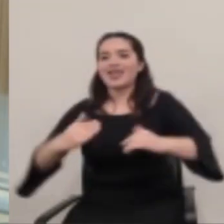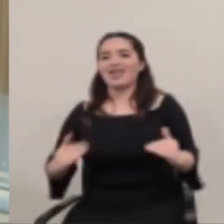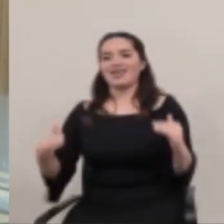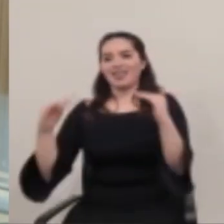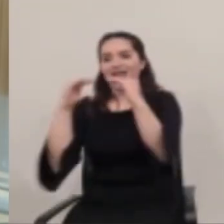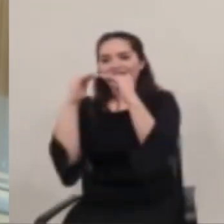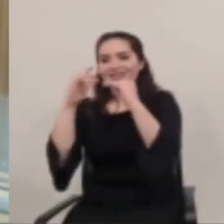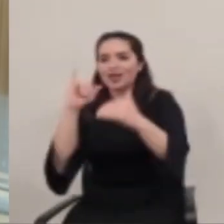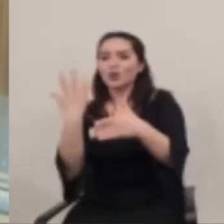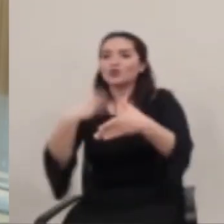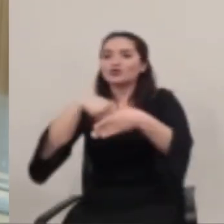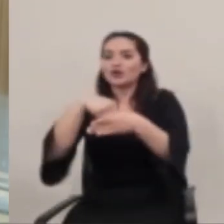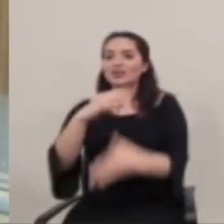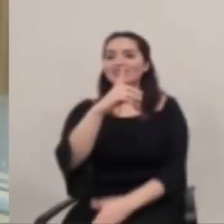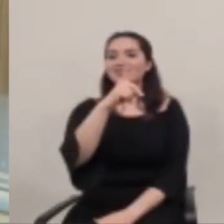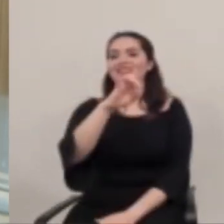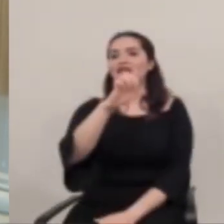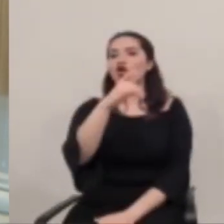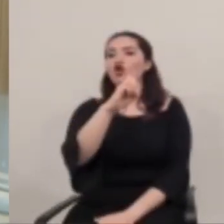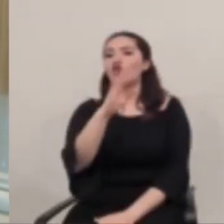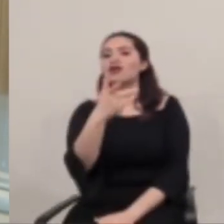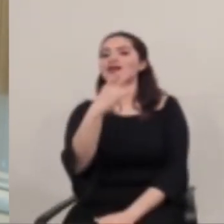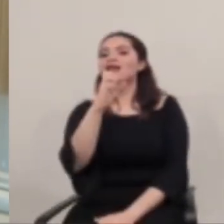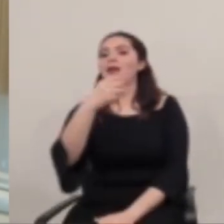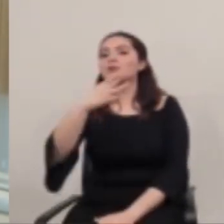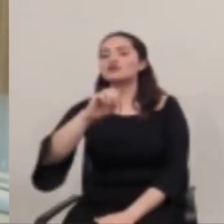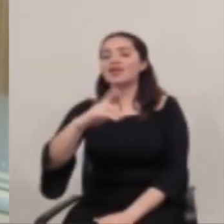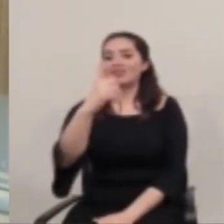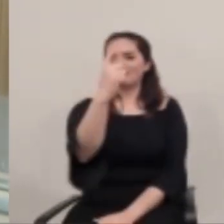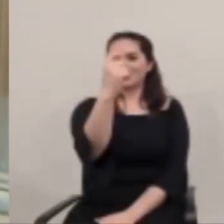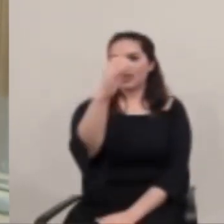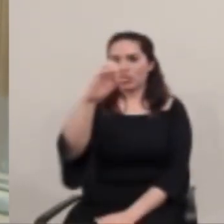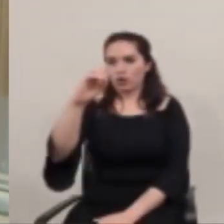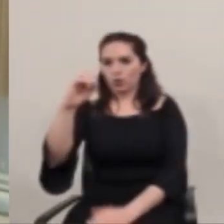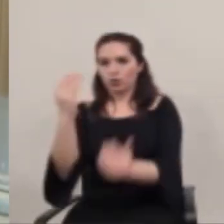Inclusión, y a Diego Ramos, estudiante de Terapia Ocupacional.